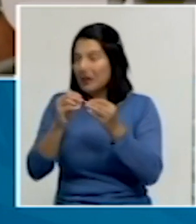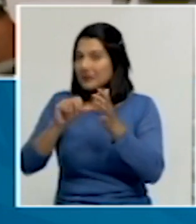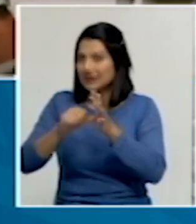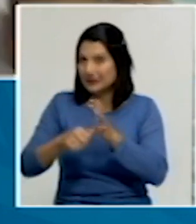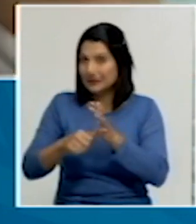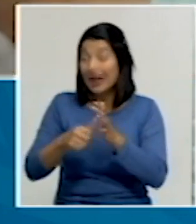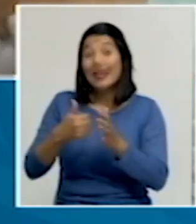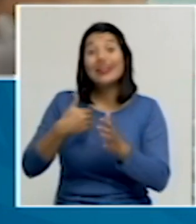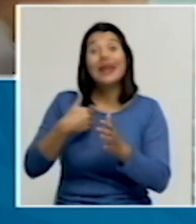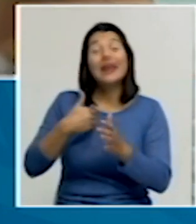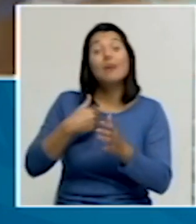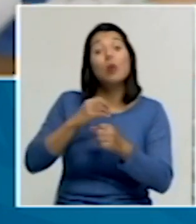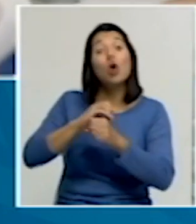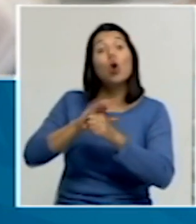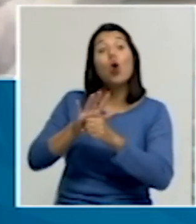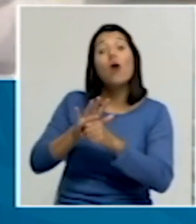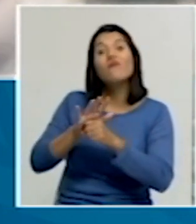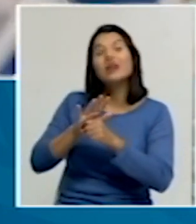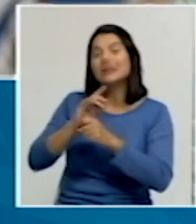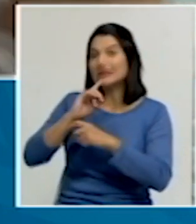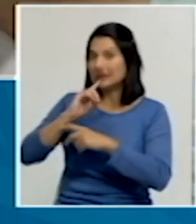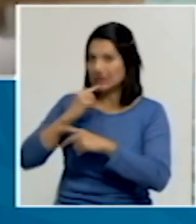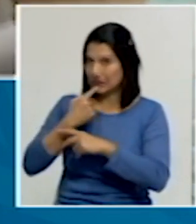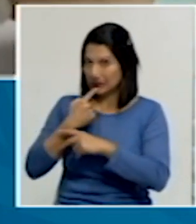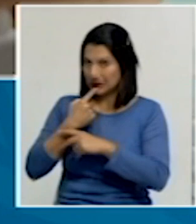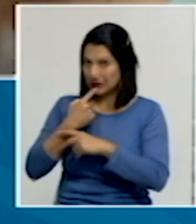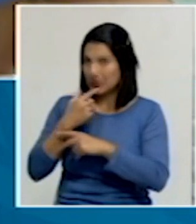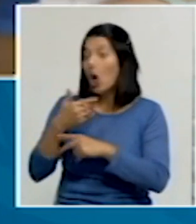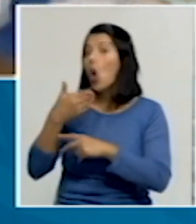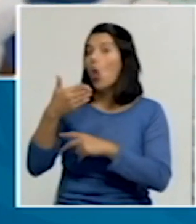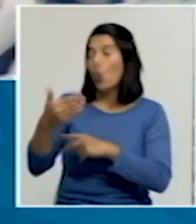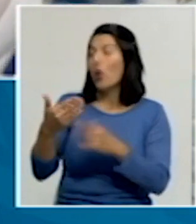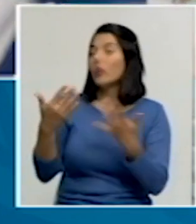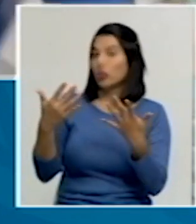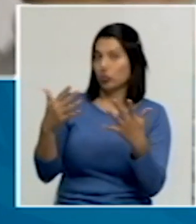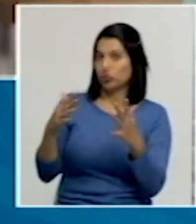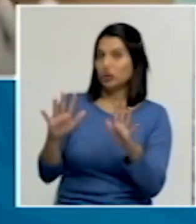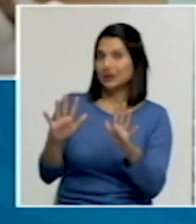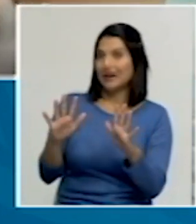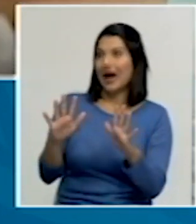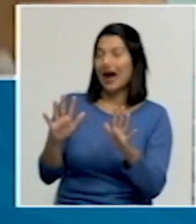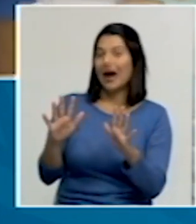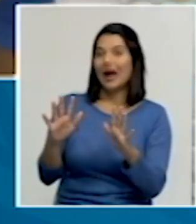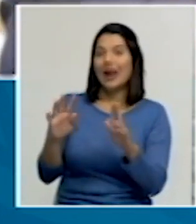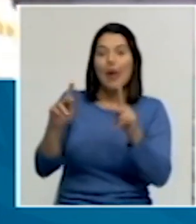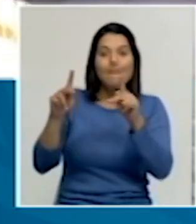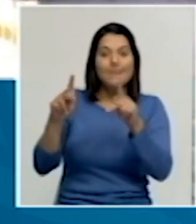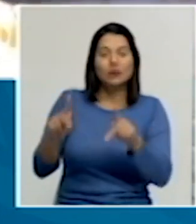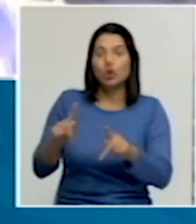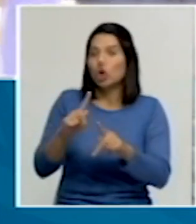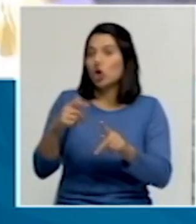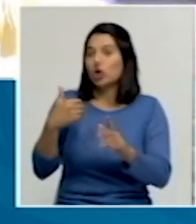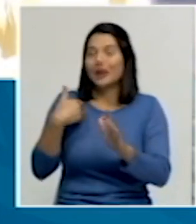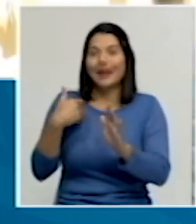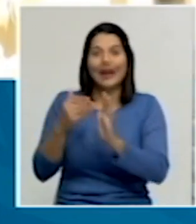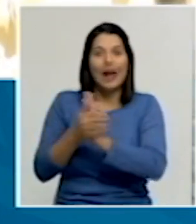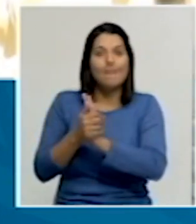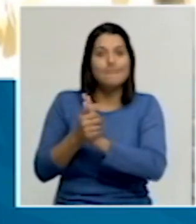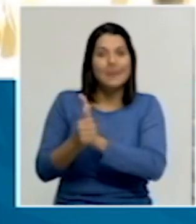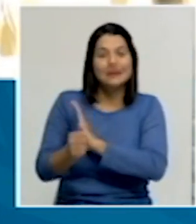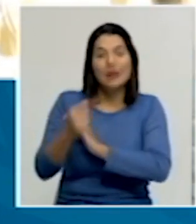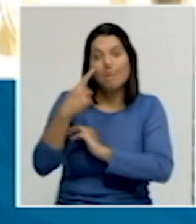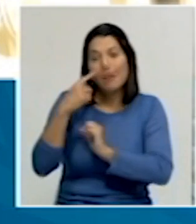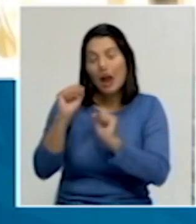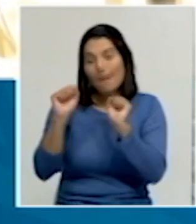el COVID grave, pero el COVID grave es cuando ya sí hay una incapacidad suficiente como para tener un buen